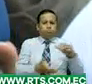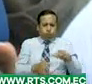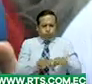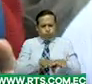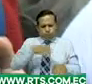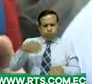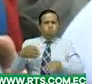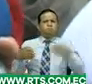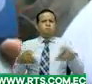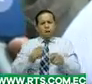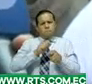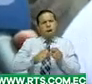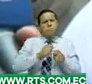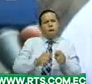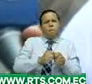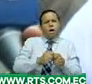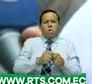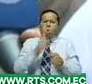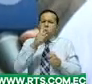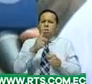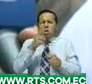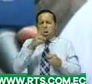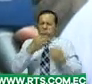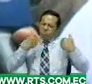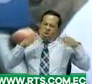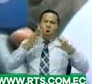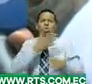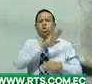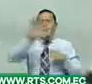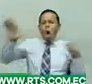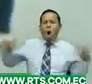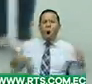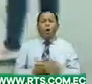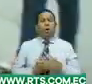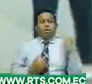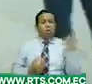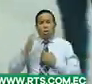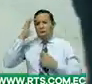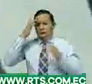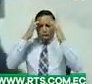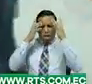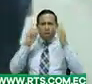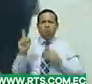que abran todas, porque nosotros no le tenemos miedo a nada. Dirigentes indígenas